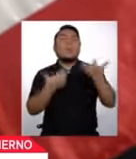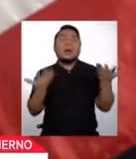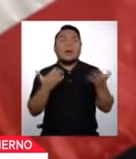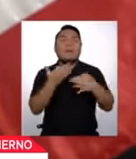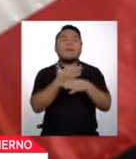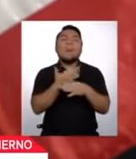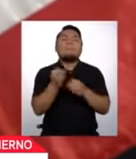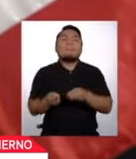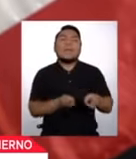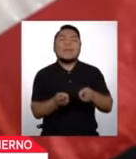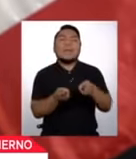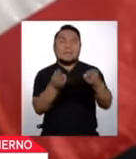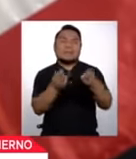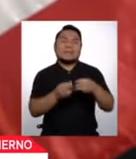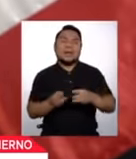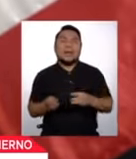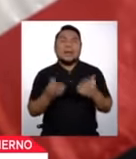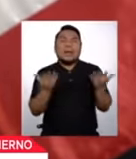formas para poder